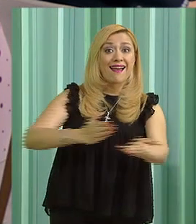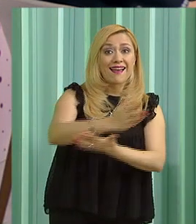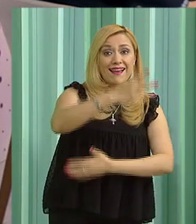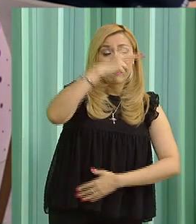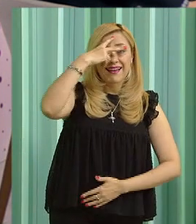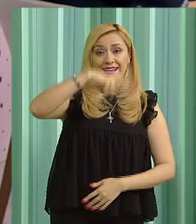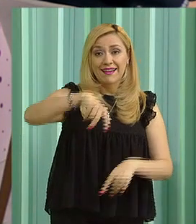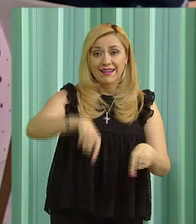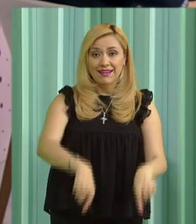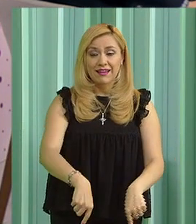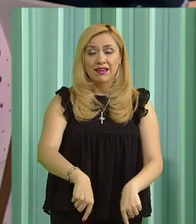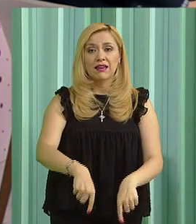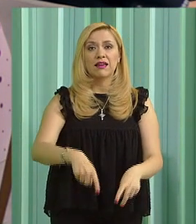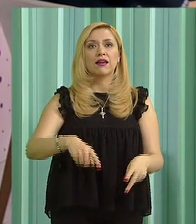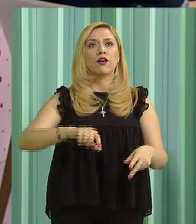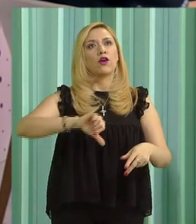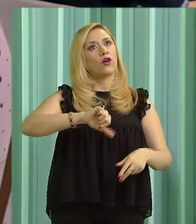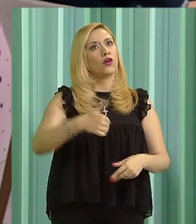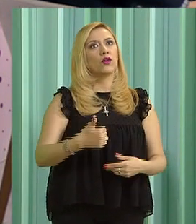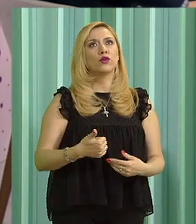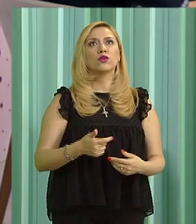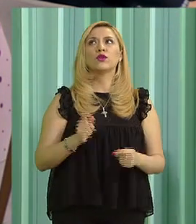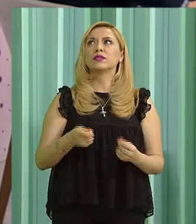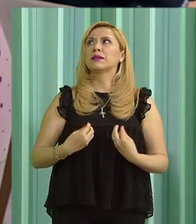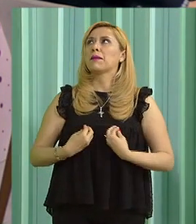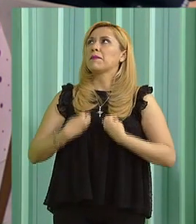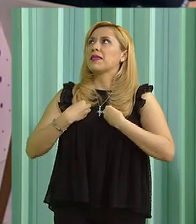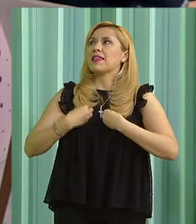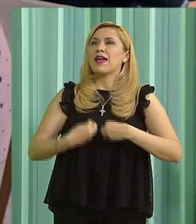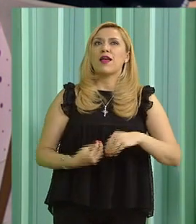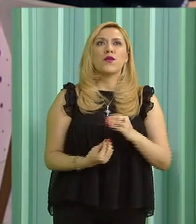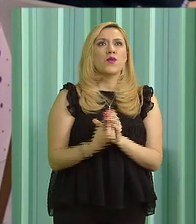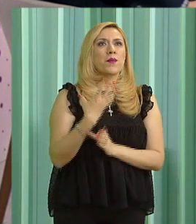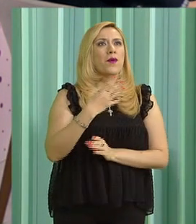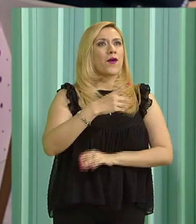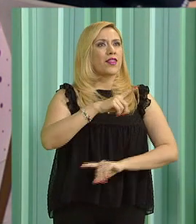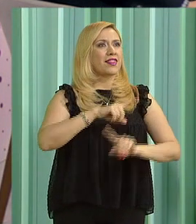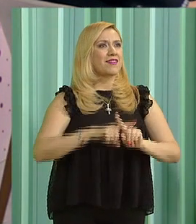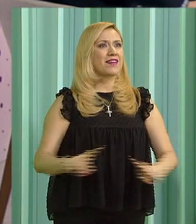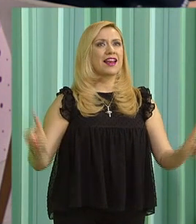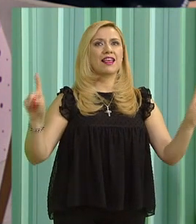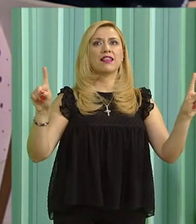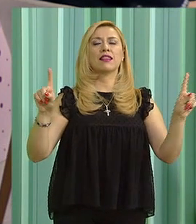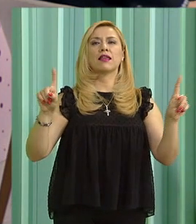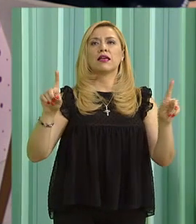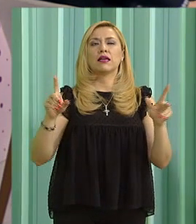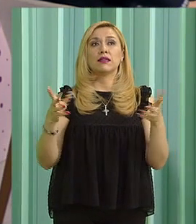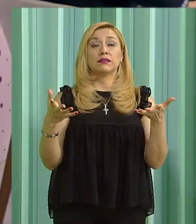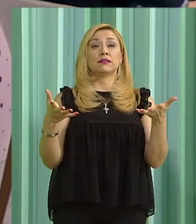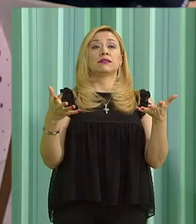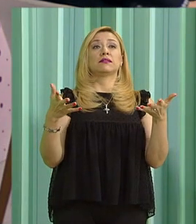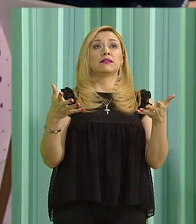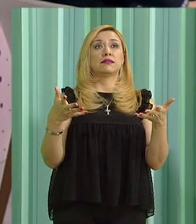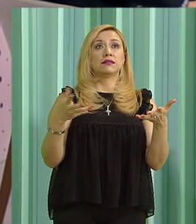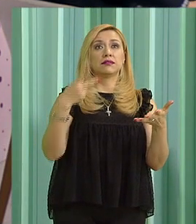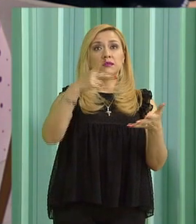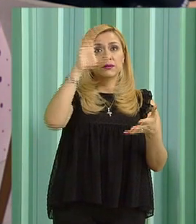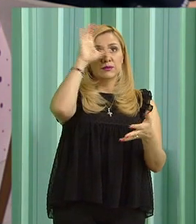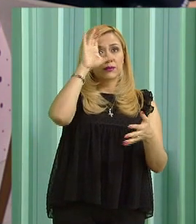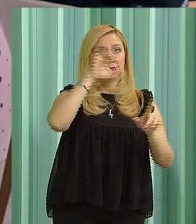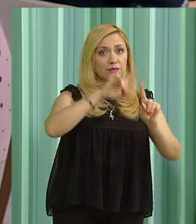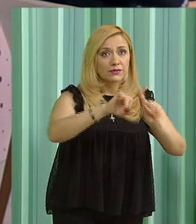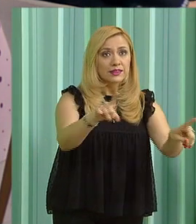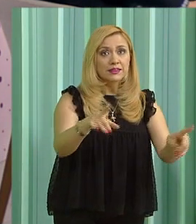inician, digamos, una nueva vida. Inician procesos desde diferentes enfoques y esos procesos